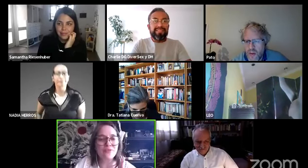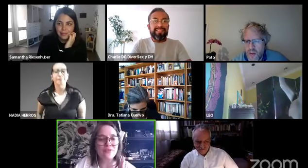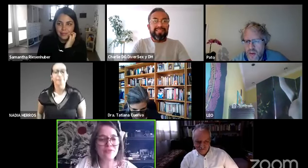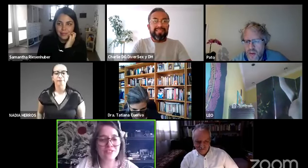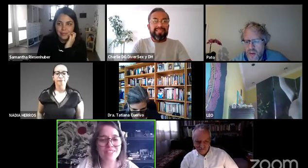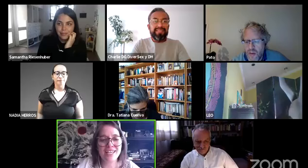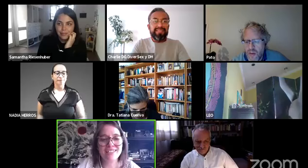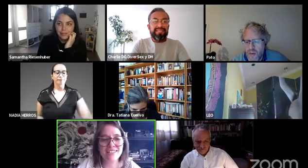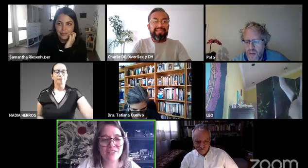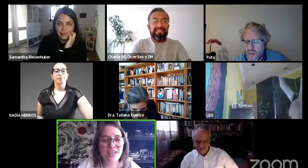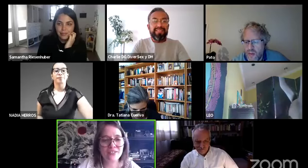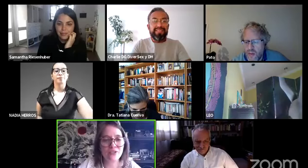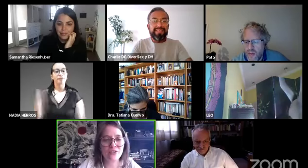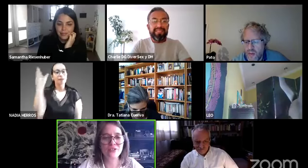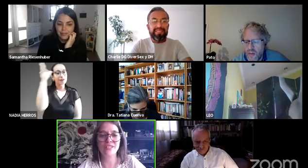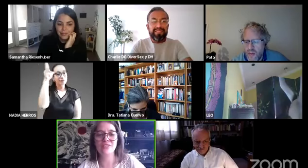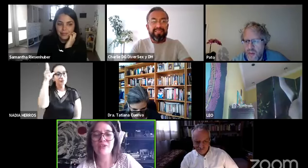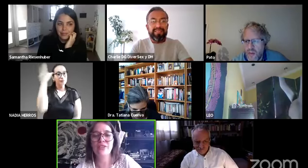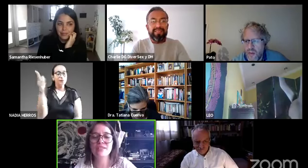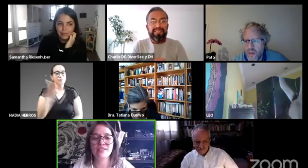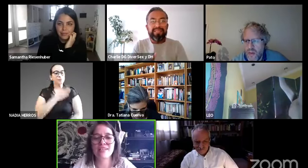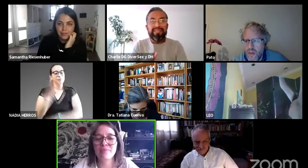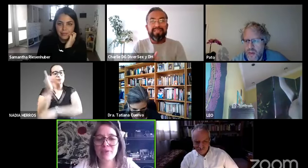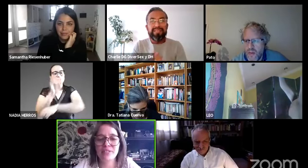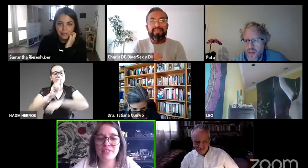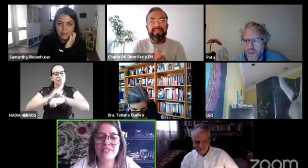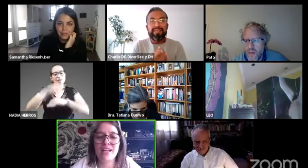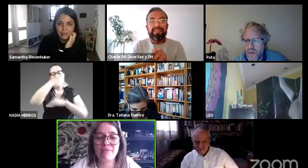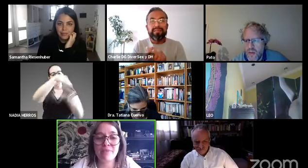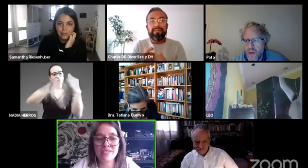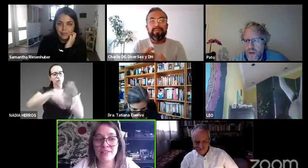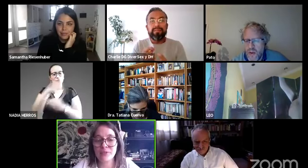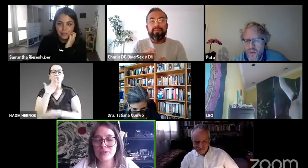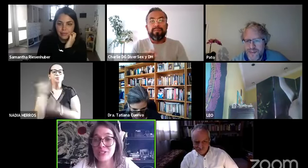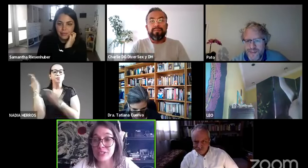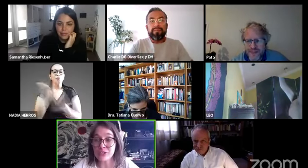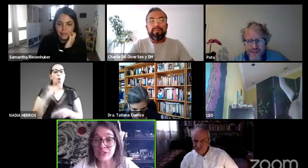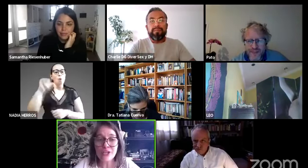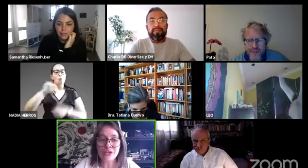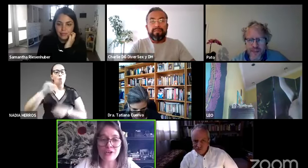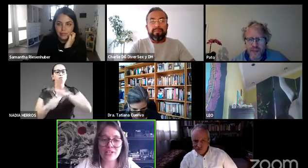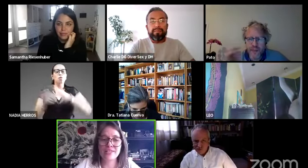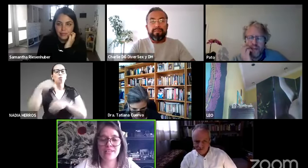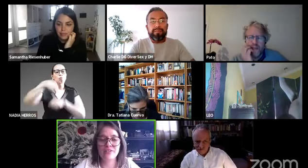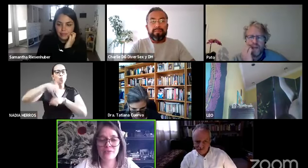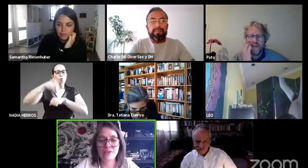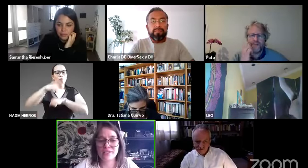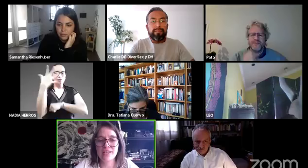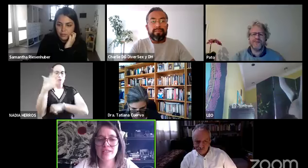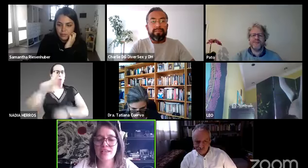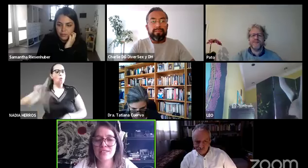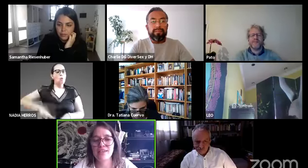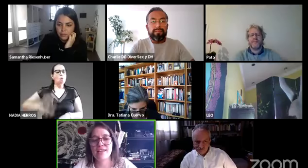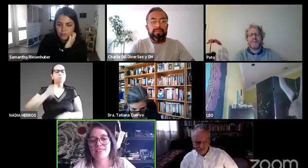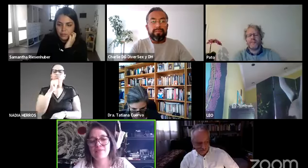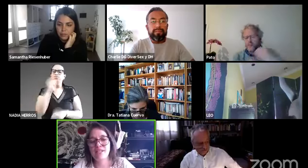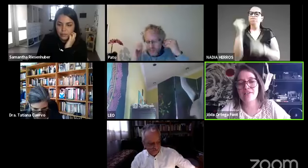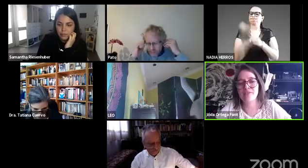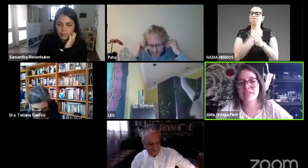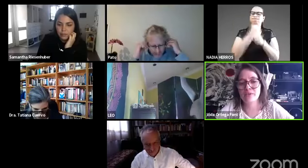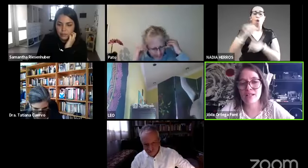Hola, muy buenos días a todas, todos y todes. Sean bienvenidos a la mesa número 5, Gobernanza y no violencia, de